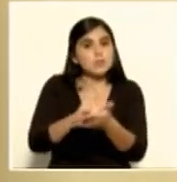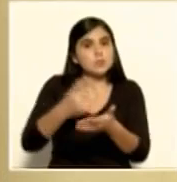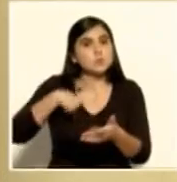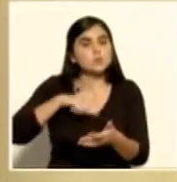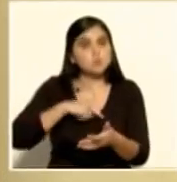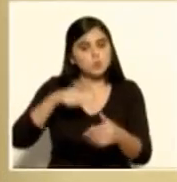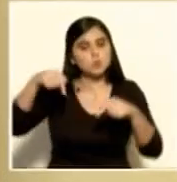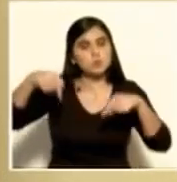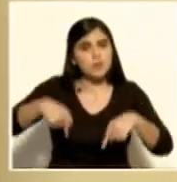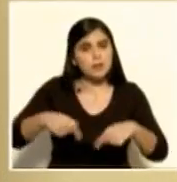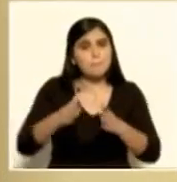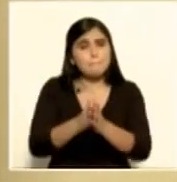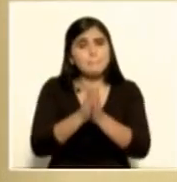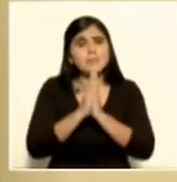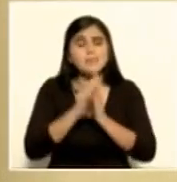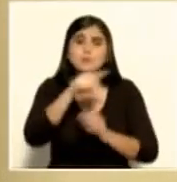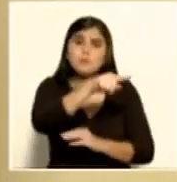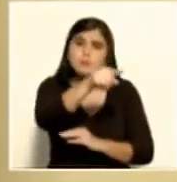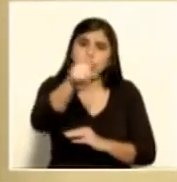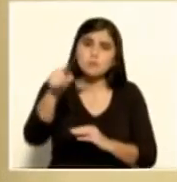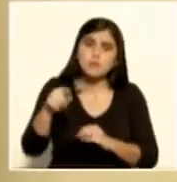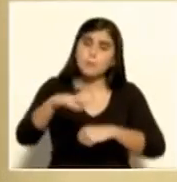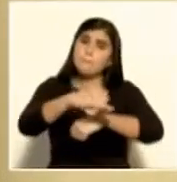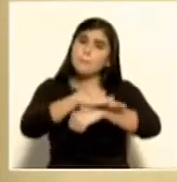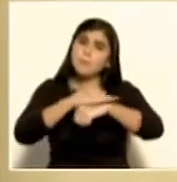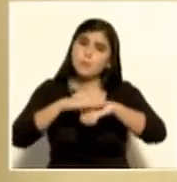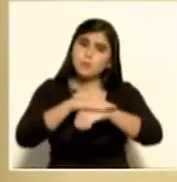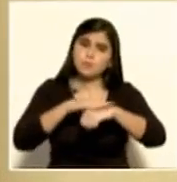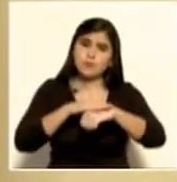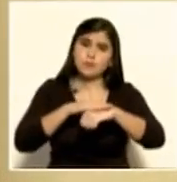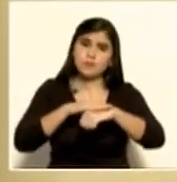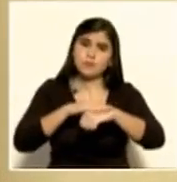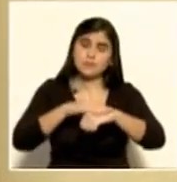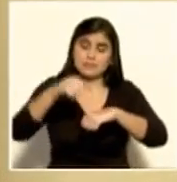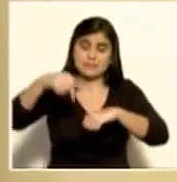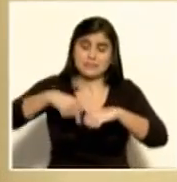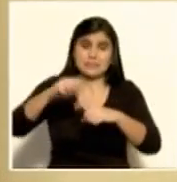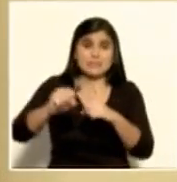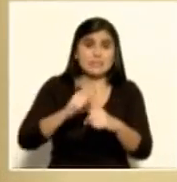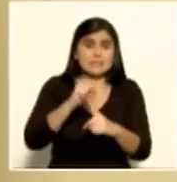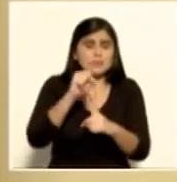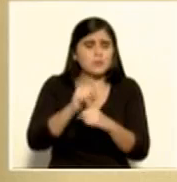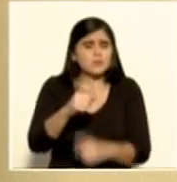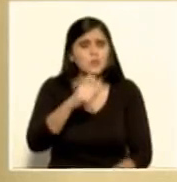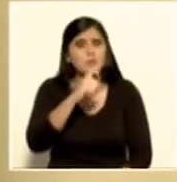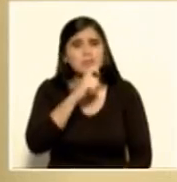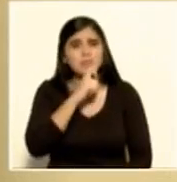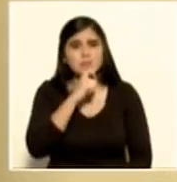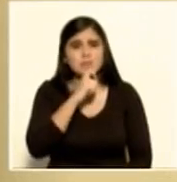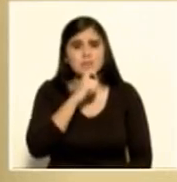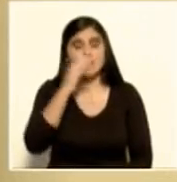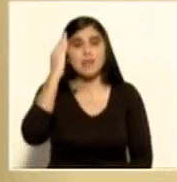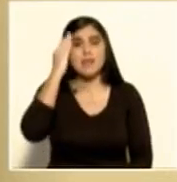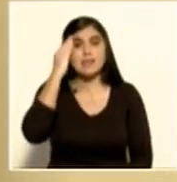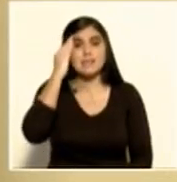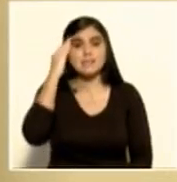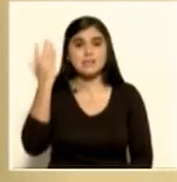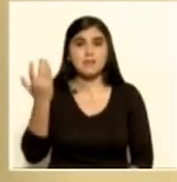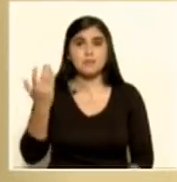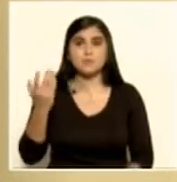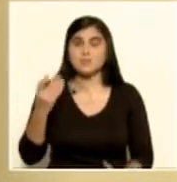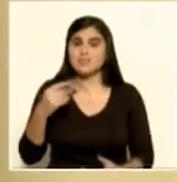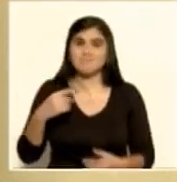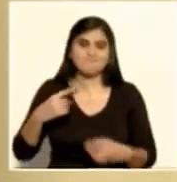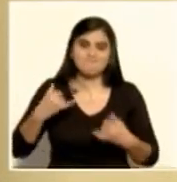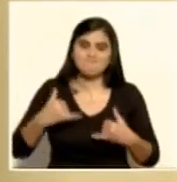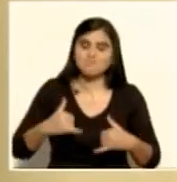aquí, pidiéndole a todos ustedes que, por favor, en medio de esta situación tan dura, que sabemos que todavía no es que termina,